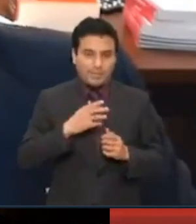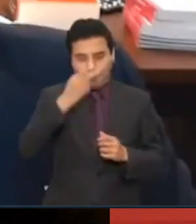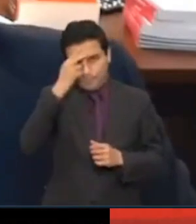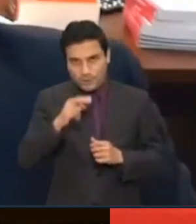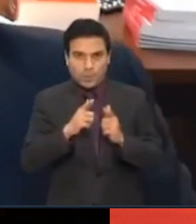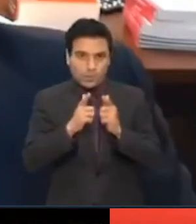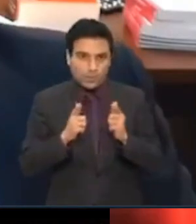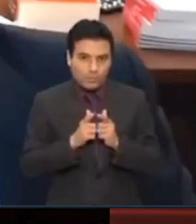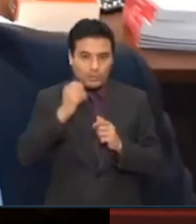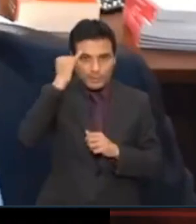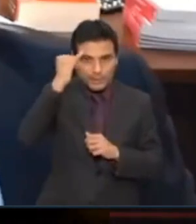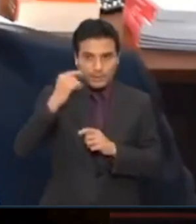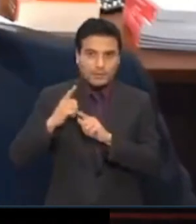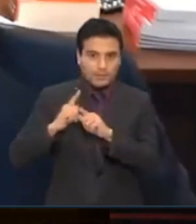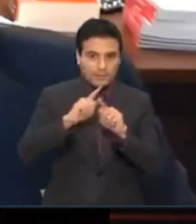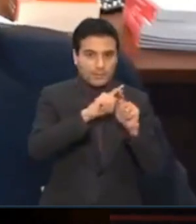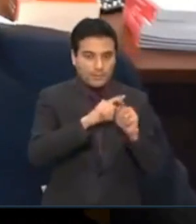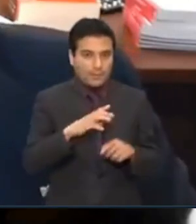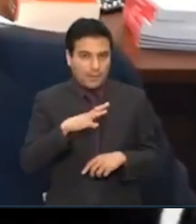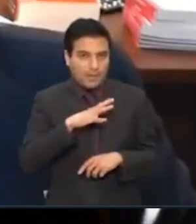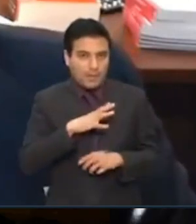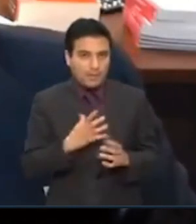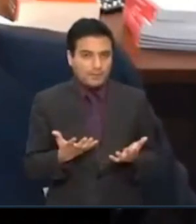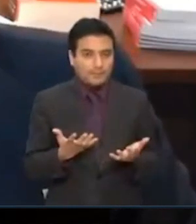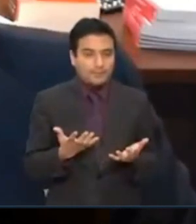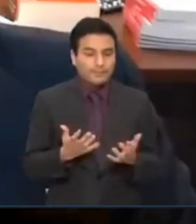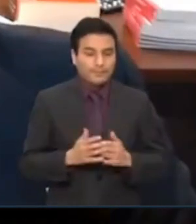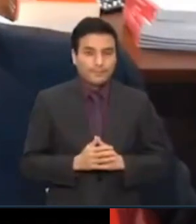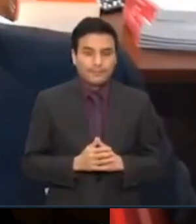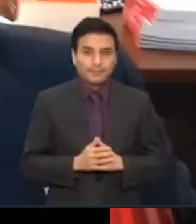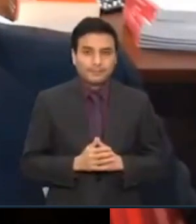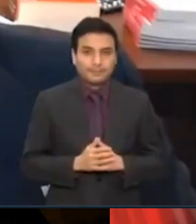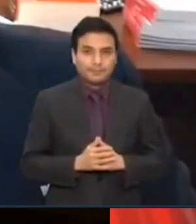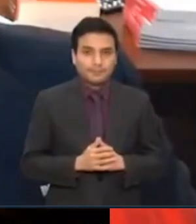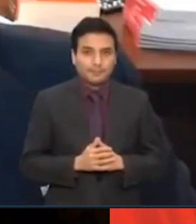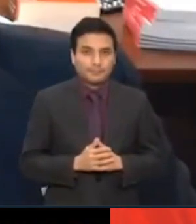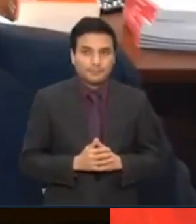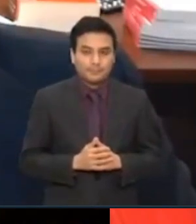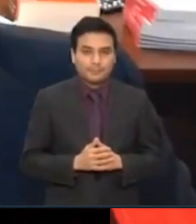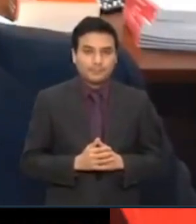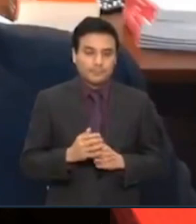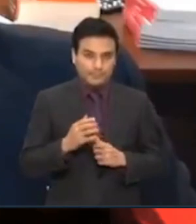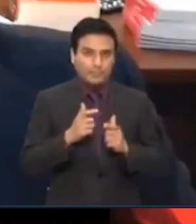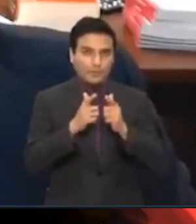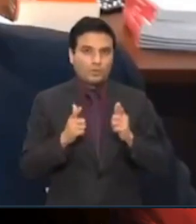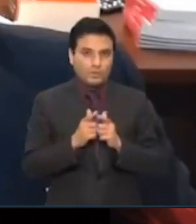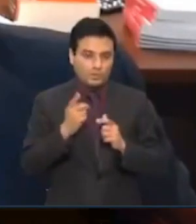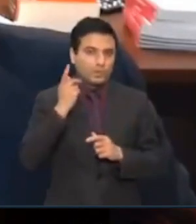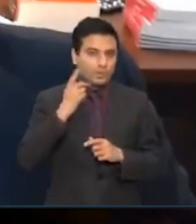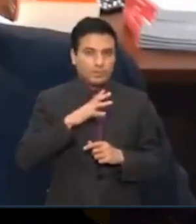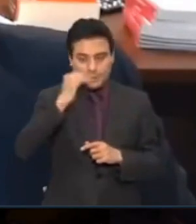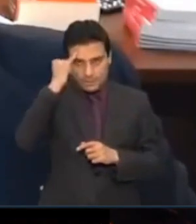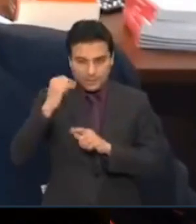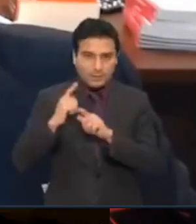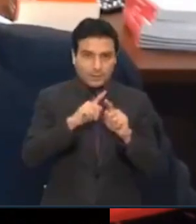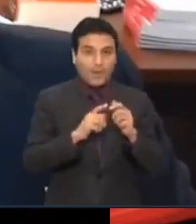mexicana y un reflejo también cada vez más fiel de la misma pluralidad en los órganos de representación política. Se trató de un proceso gradual